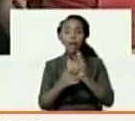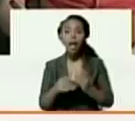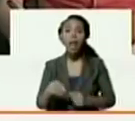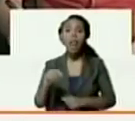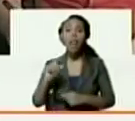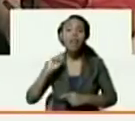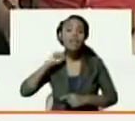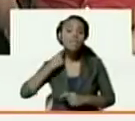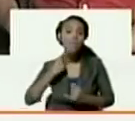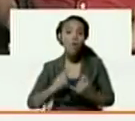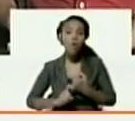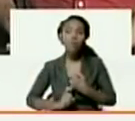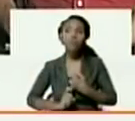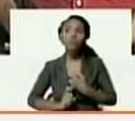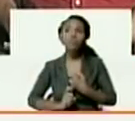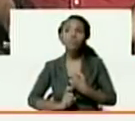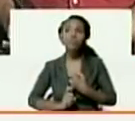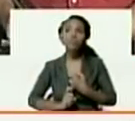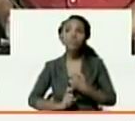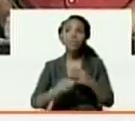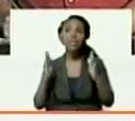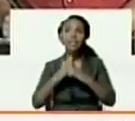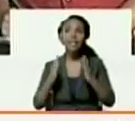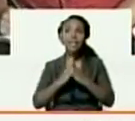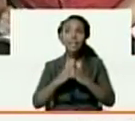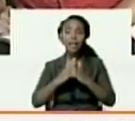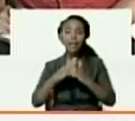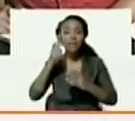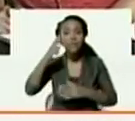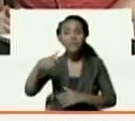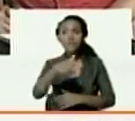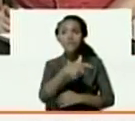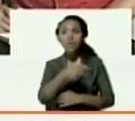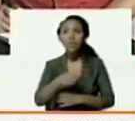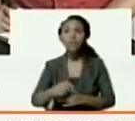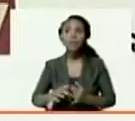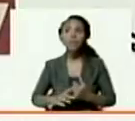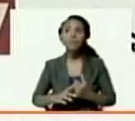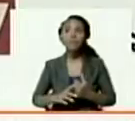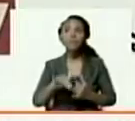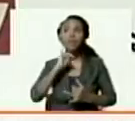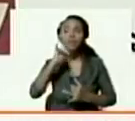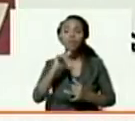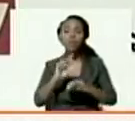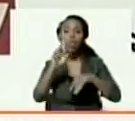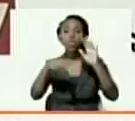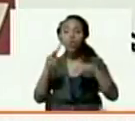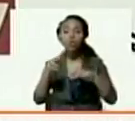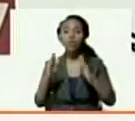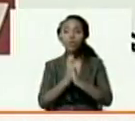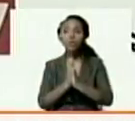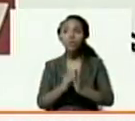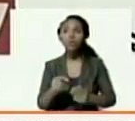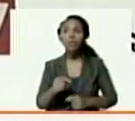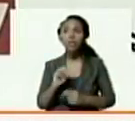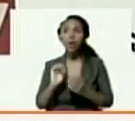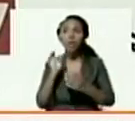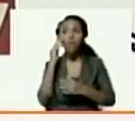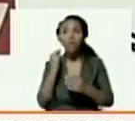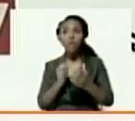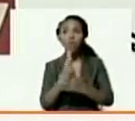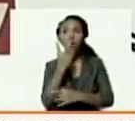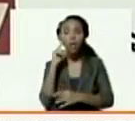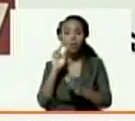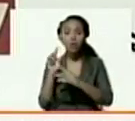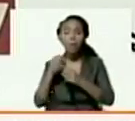Cantebé del NUDEFU, Casa de la Ciudadanía, Infocentro 12 Apóstoles, sede del PSUV Los Flores. Distribuido